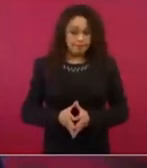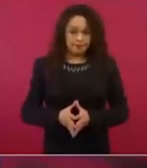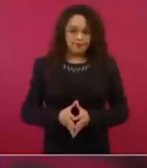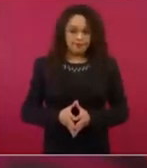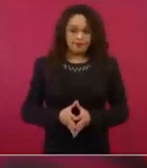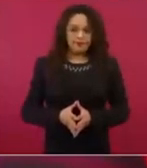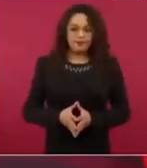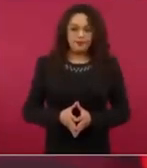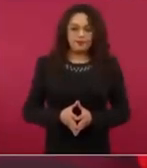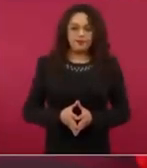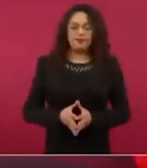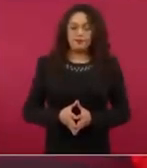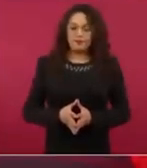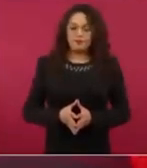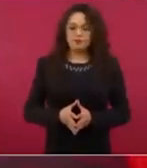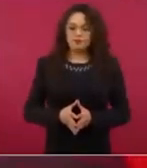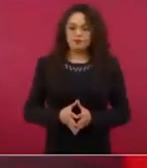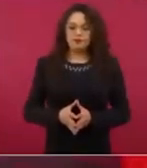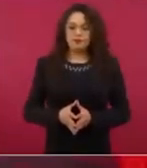que se volvió